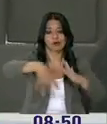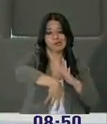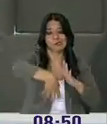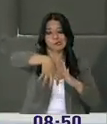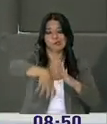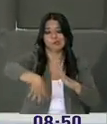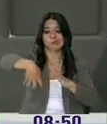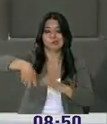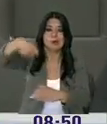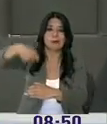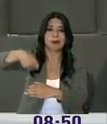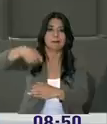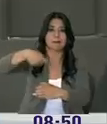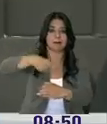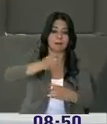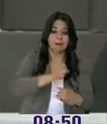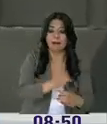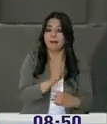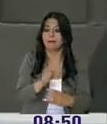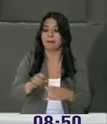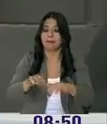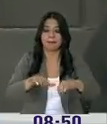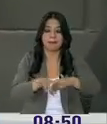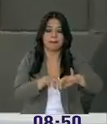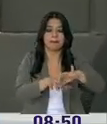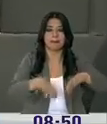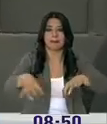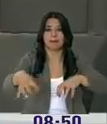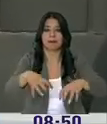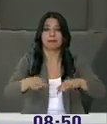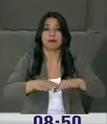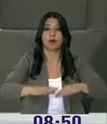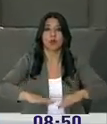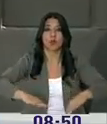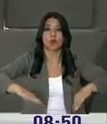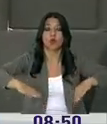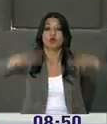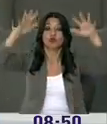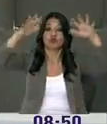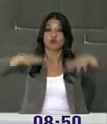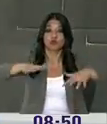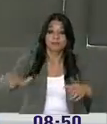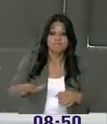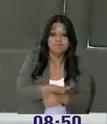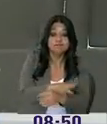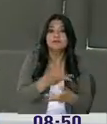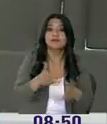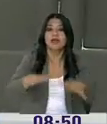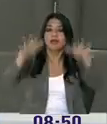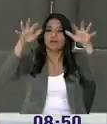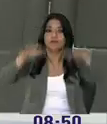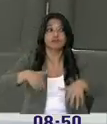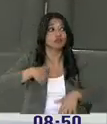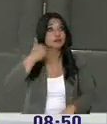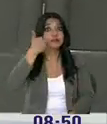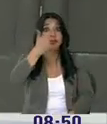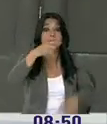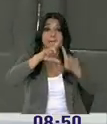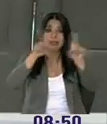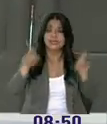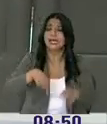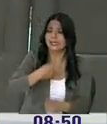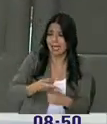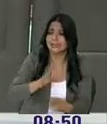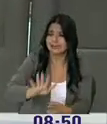pero posteriormente se ha ido cediendo con la lluvia lo dejaron puesto del pavimento hemos llevado a la empresa pero la empresa dice que vienen a reparar